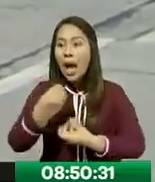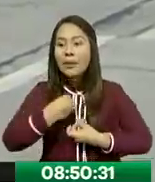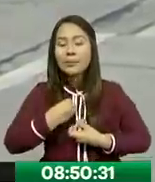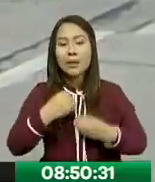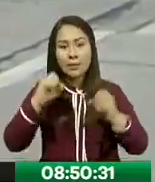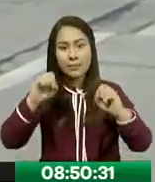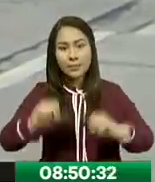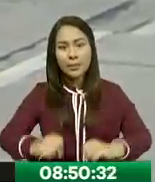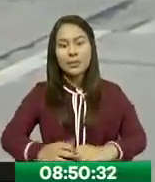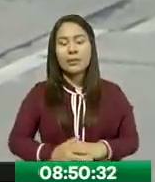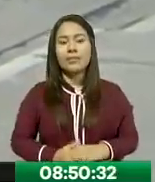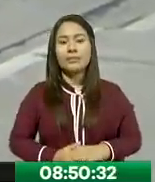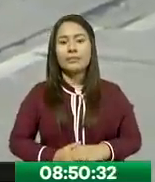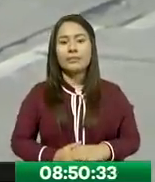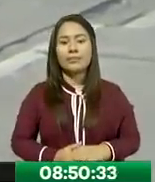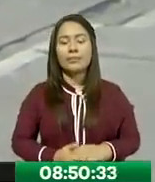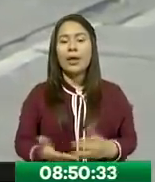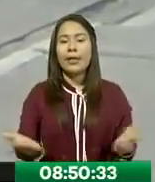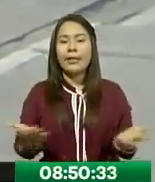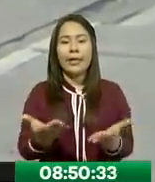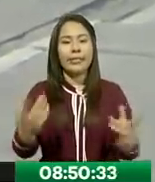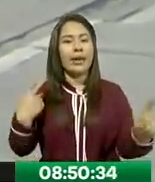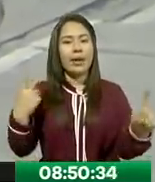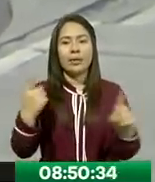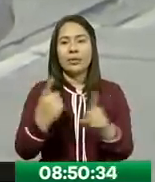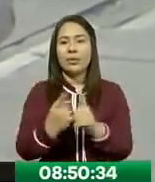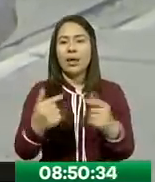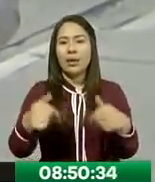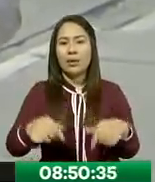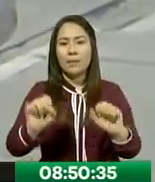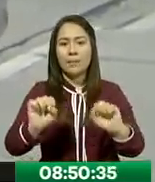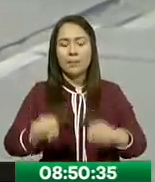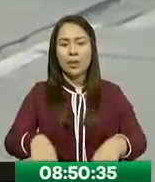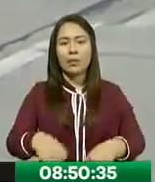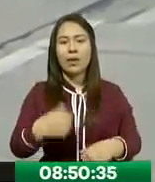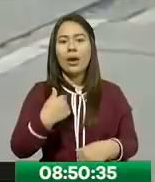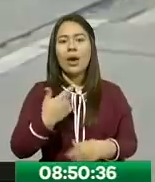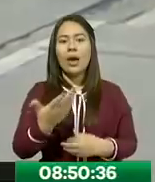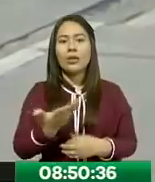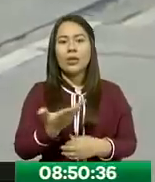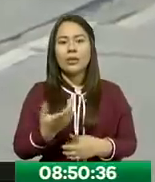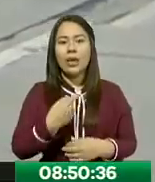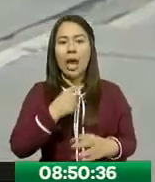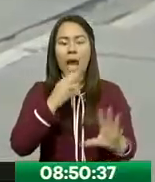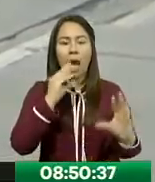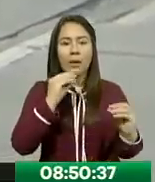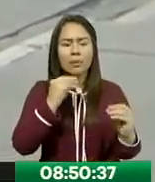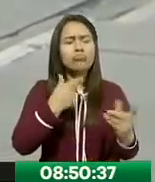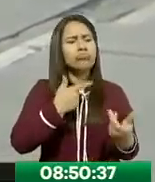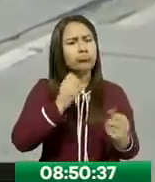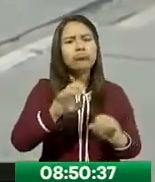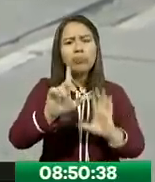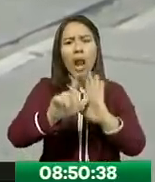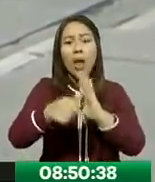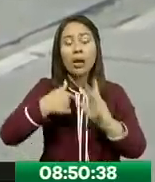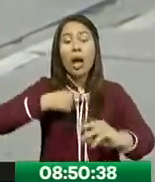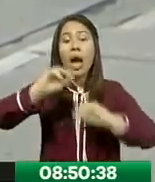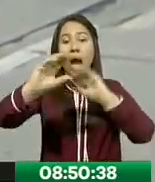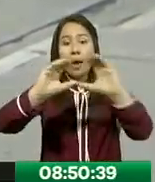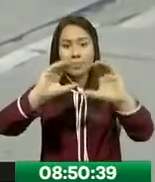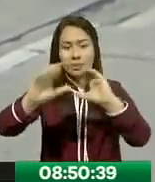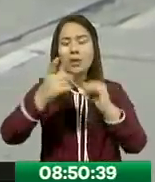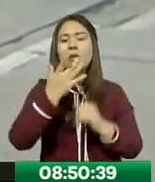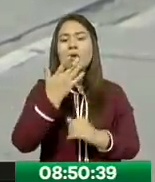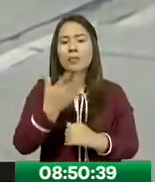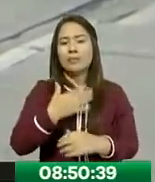hasta el punto donde nosotros nos encontramos para nosotros informarles en más adelante, pocos minutos, de cómo se presenta